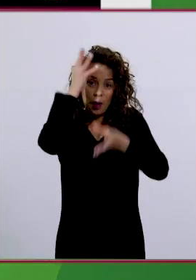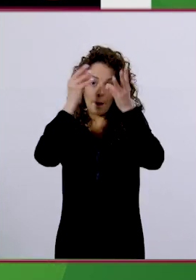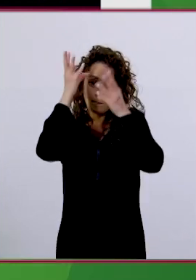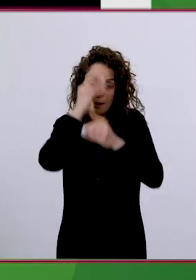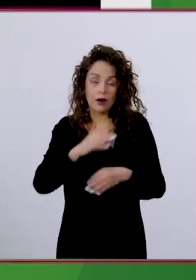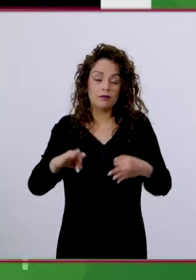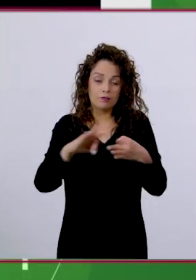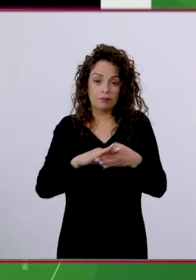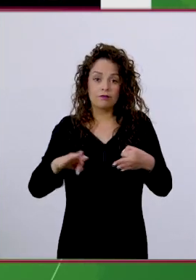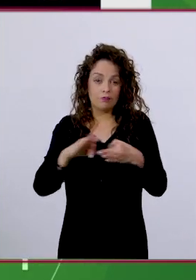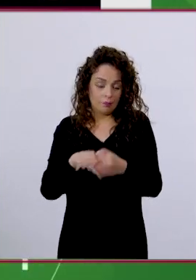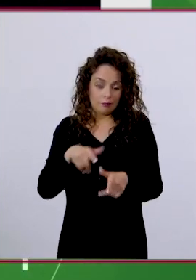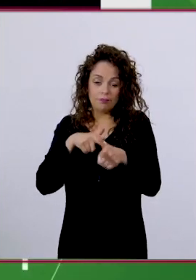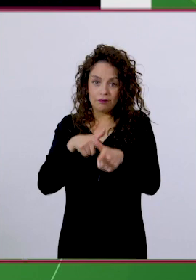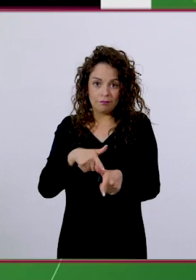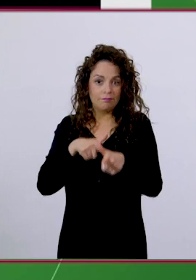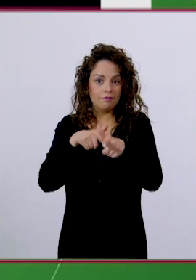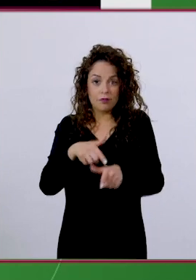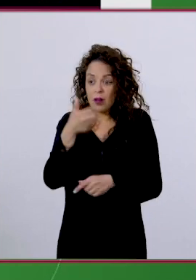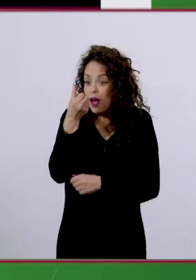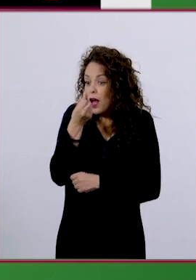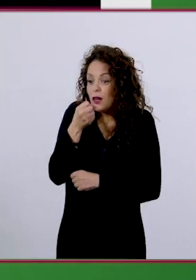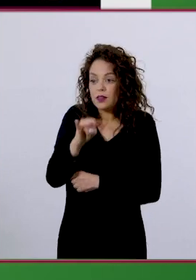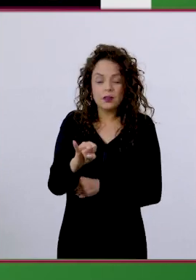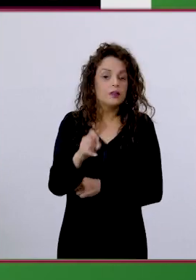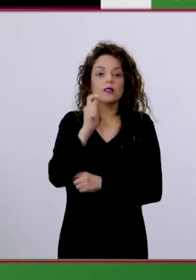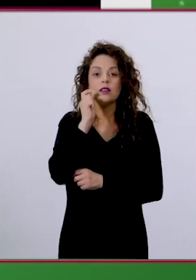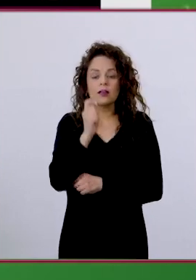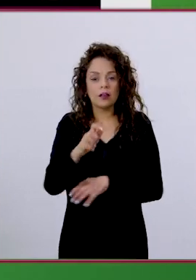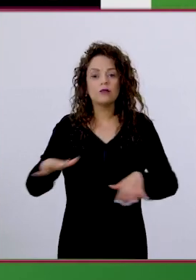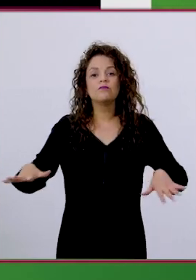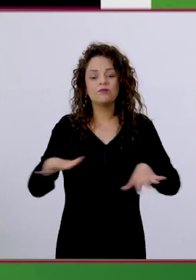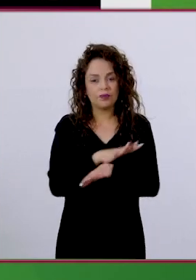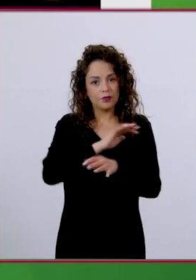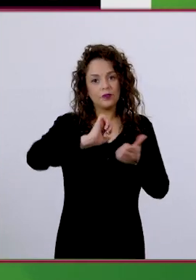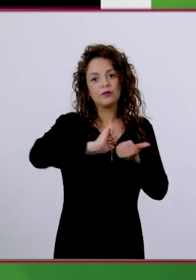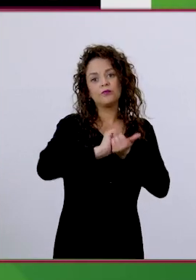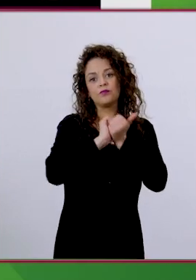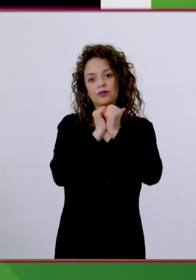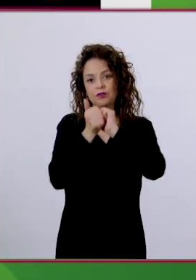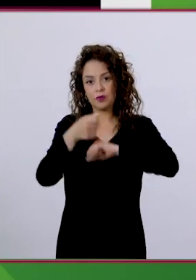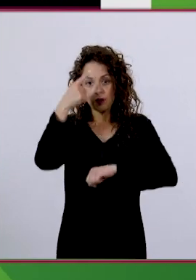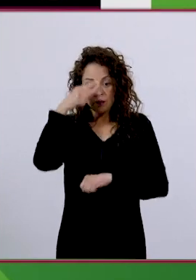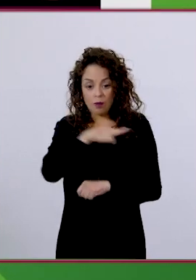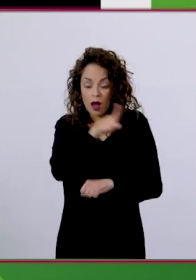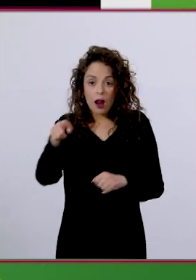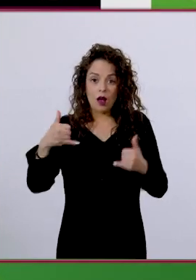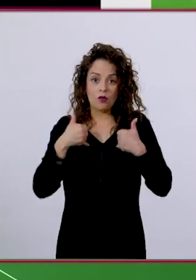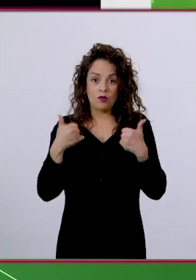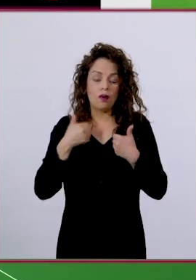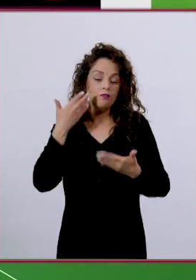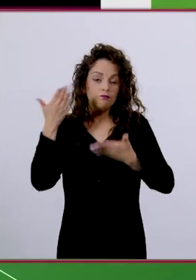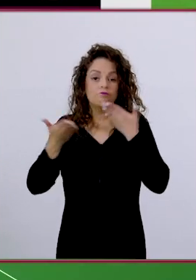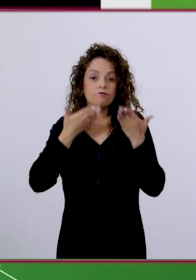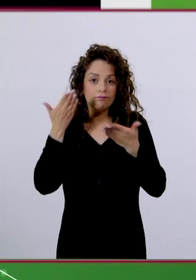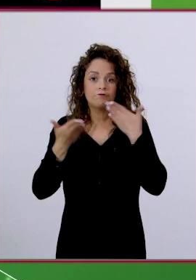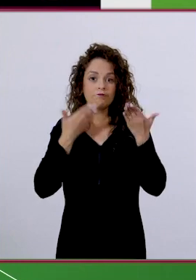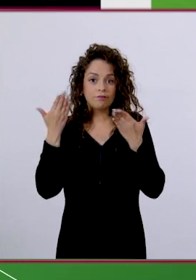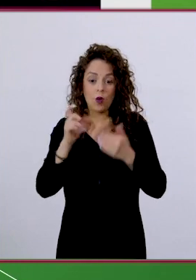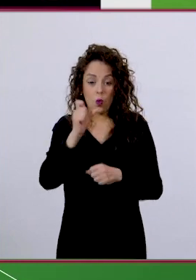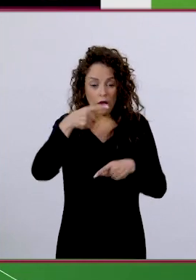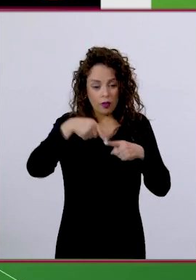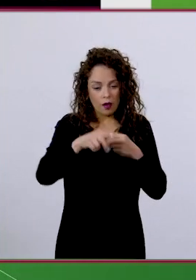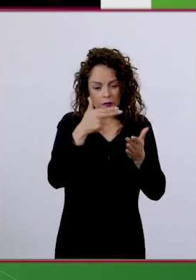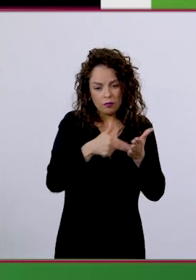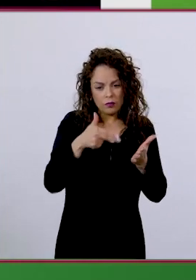continuamente. Así sucede, a la vez, una transformación en los estudiantes. Si al inicio del taller no sabían